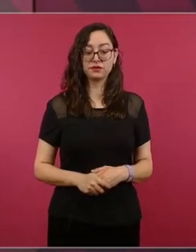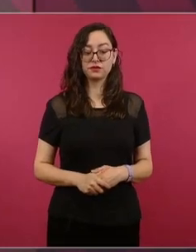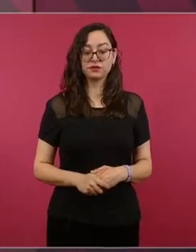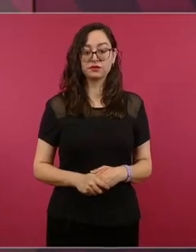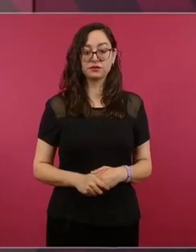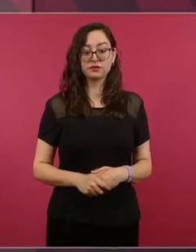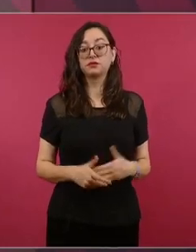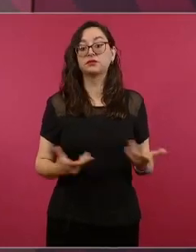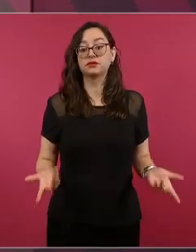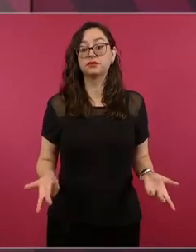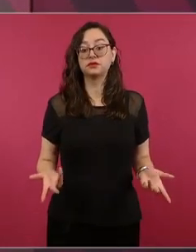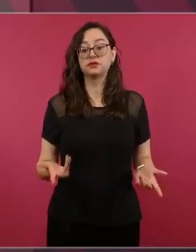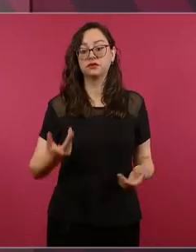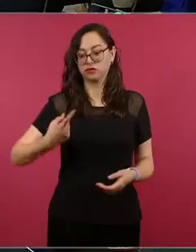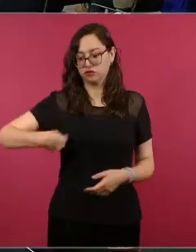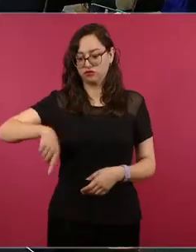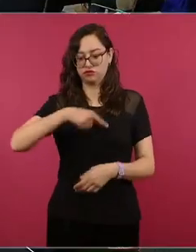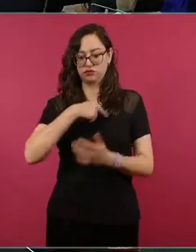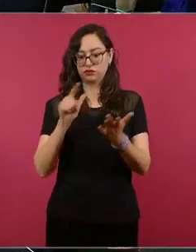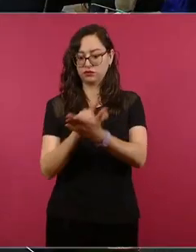en contra?